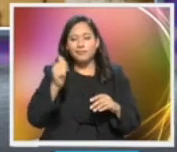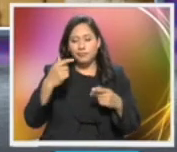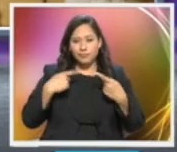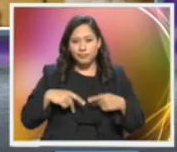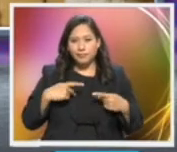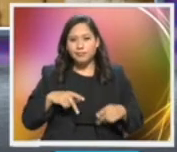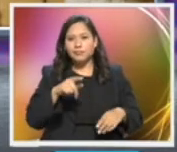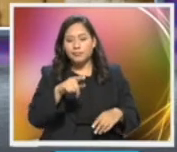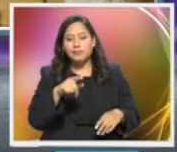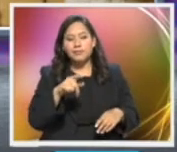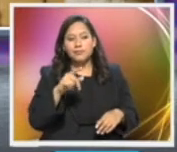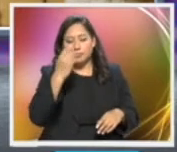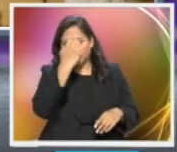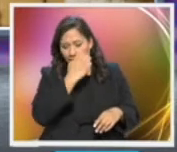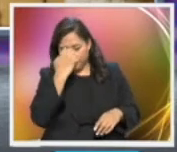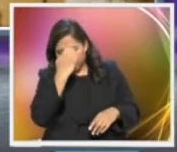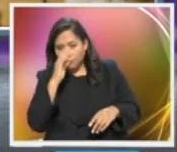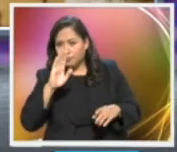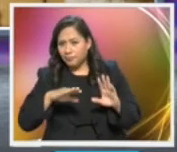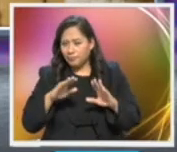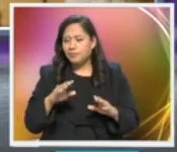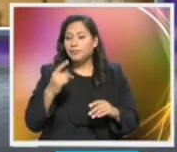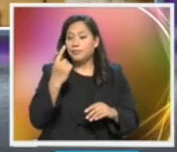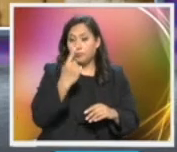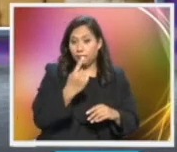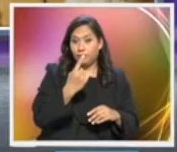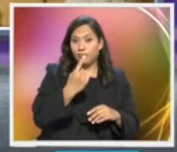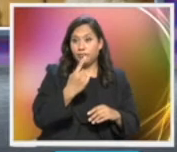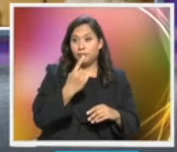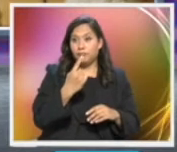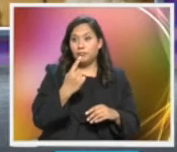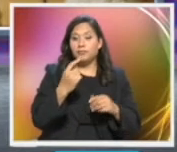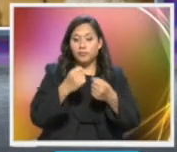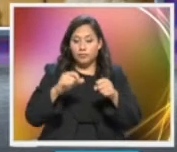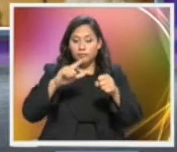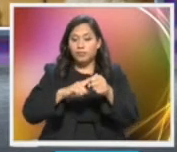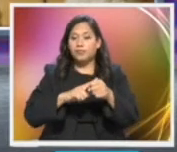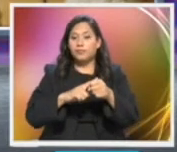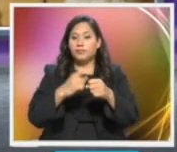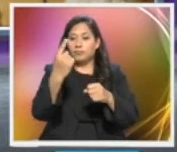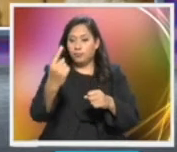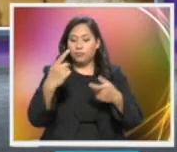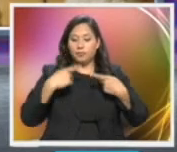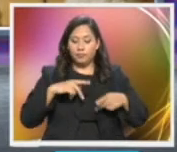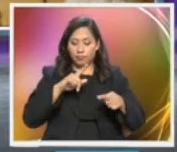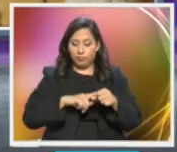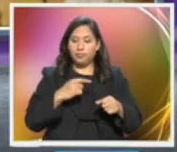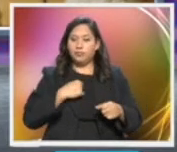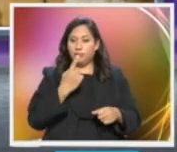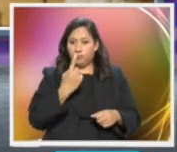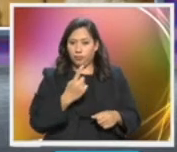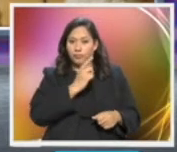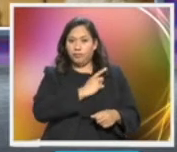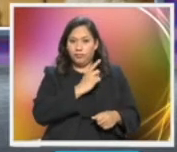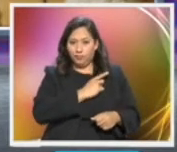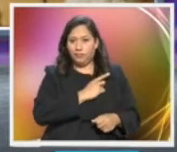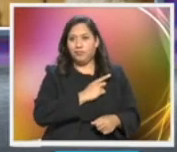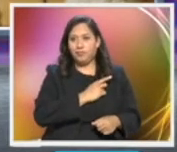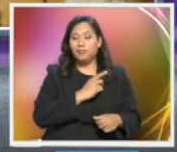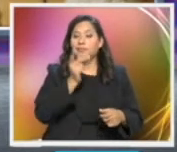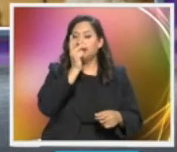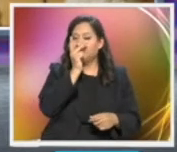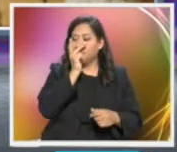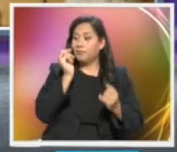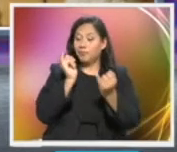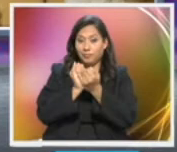personajes hemos visto que socialmente era uno y personalmente era otro. Aquí es igualito, ¿no? Hasta la relación con el padre